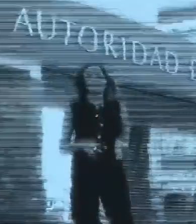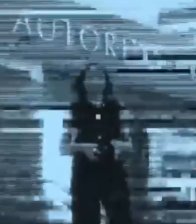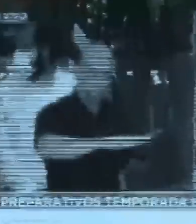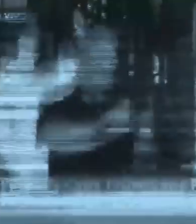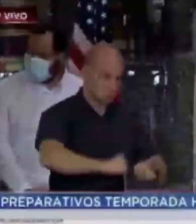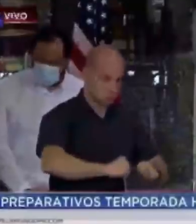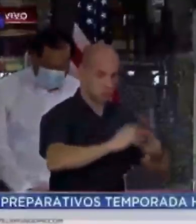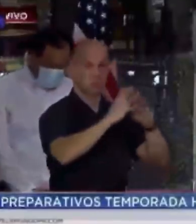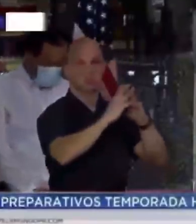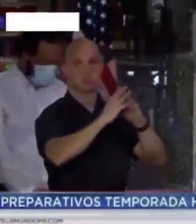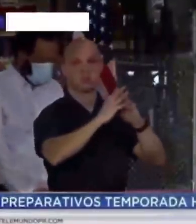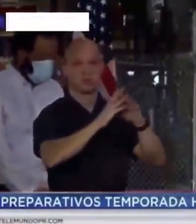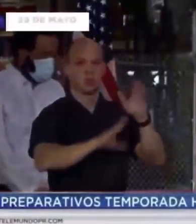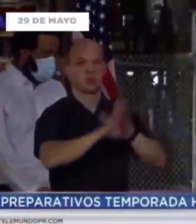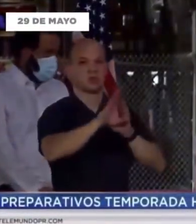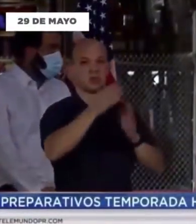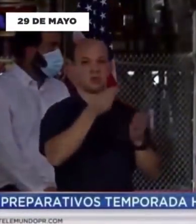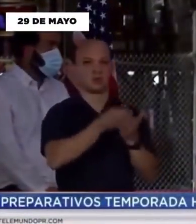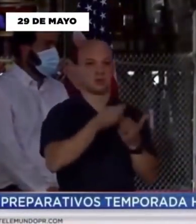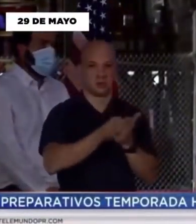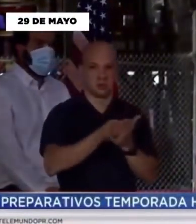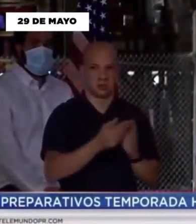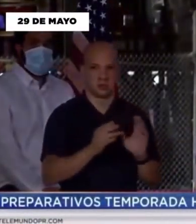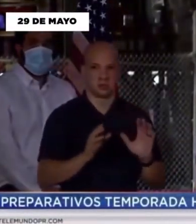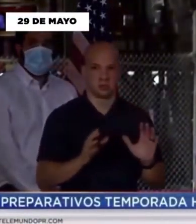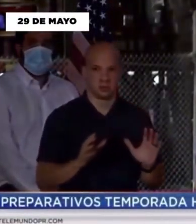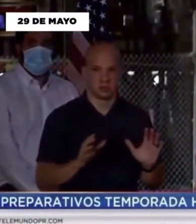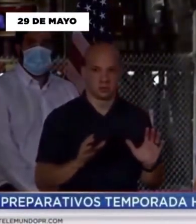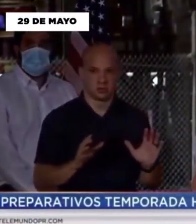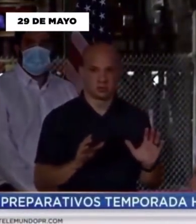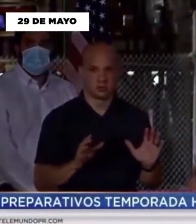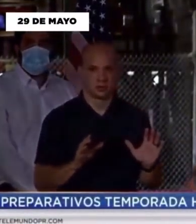AEE. La Junta se enfocó.